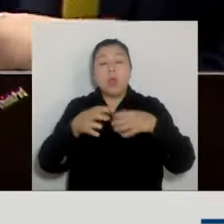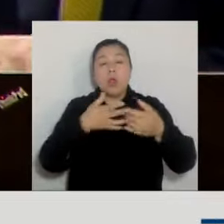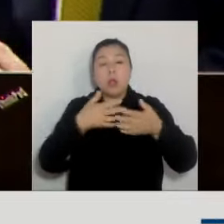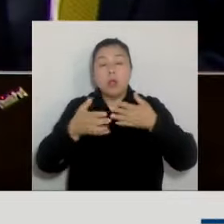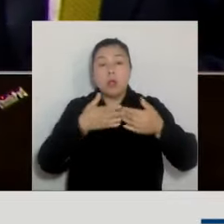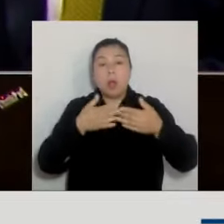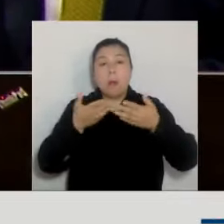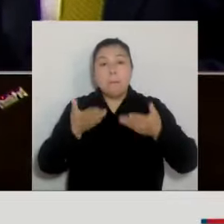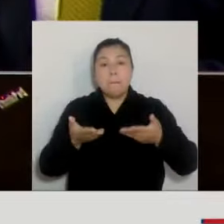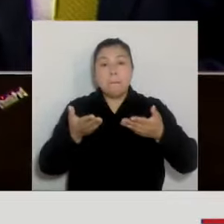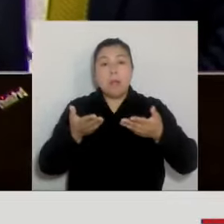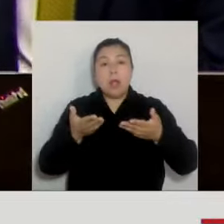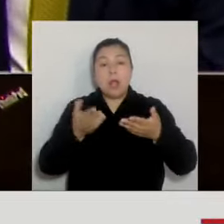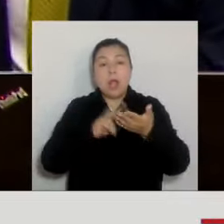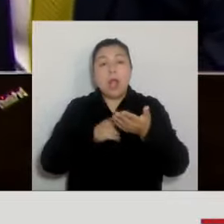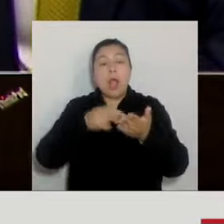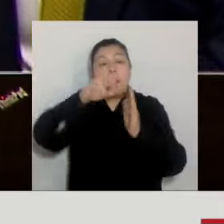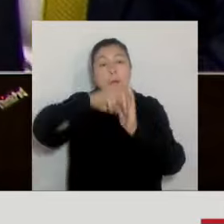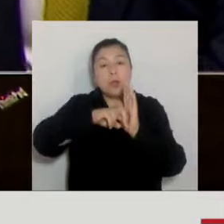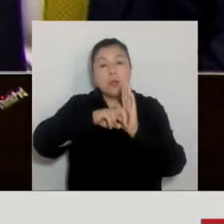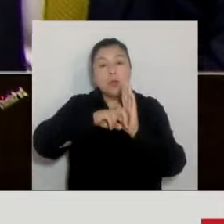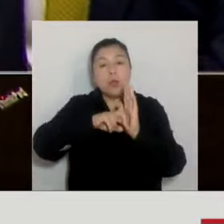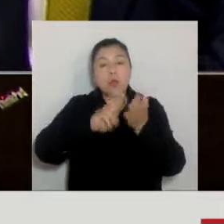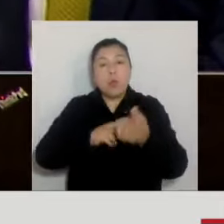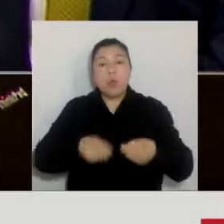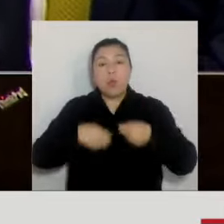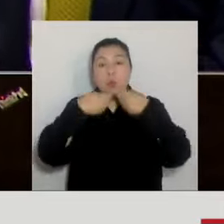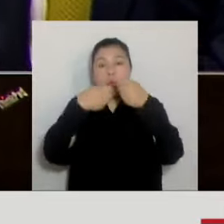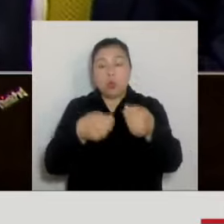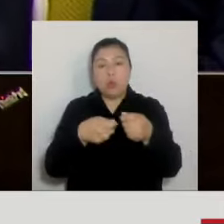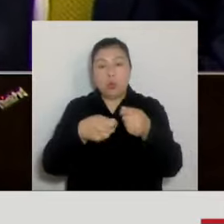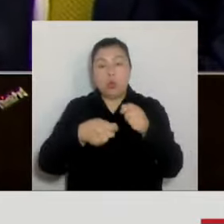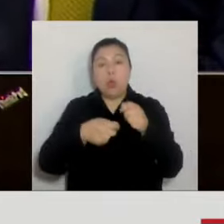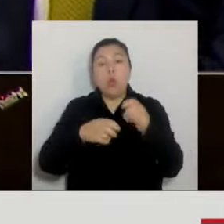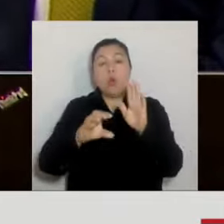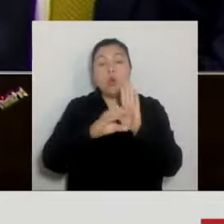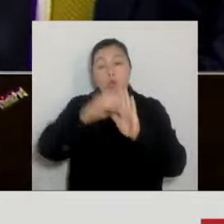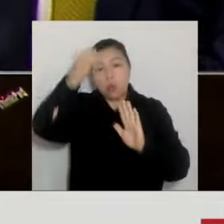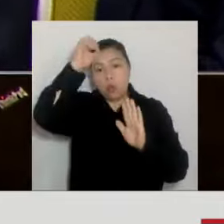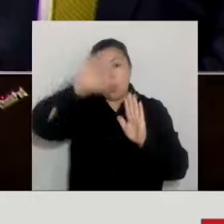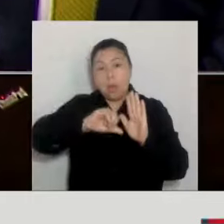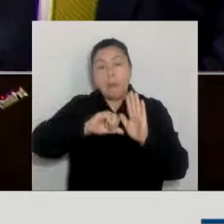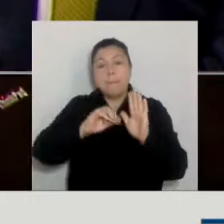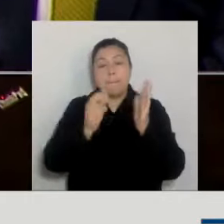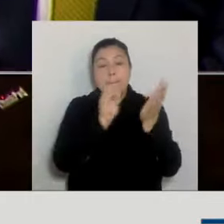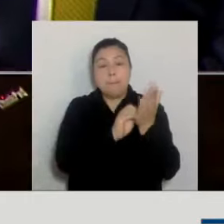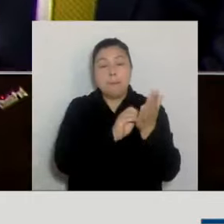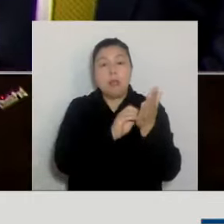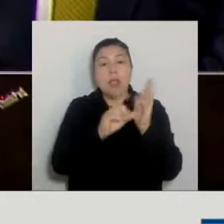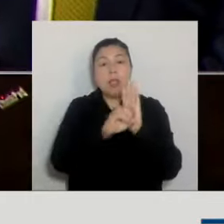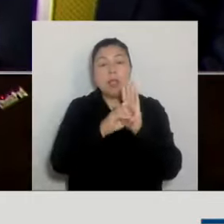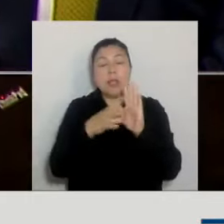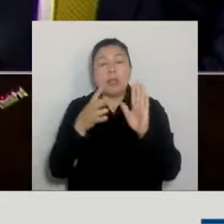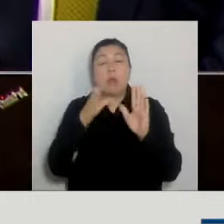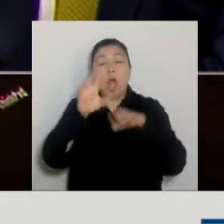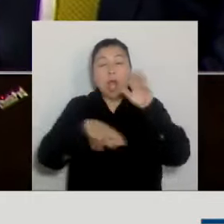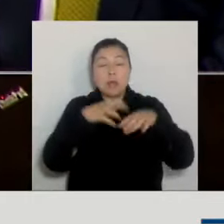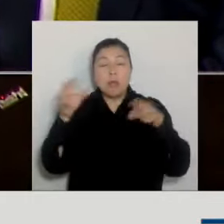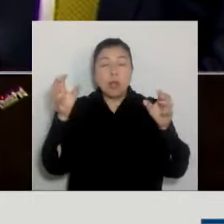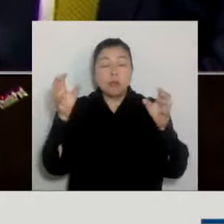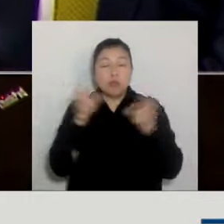que le sea remitido el proyecto iniciado en moción que modifica el código penal para tipificar como delito de maltrato animal el denominado